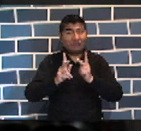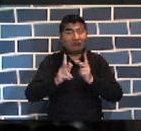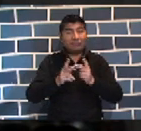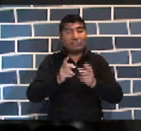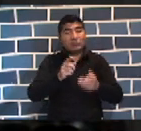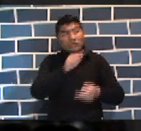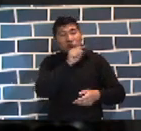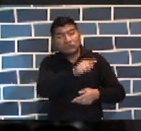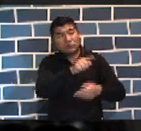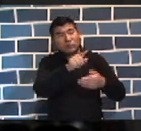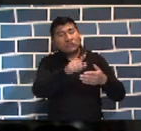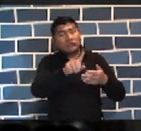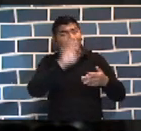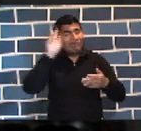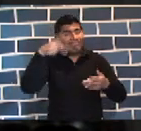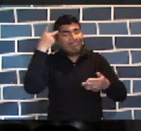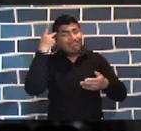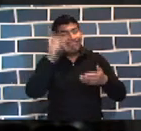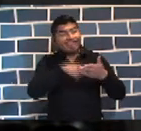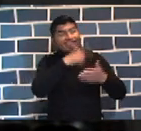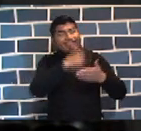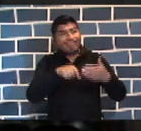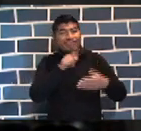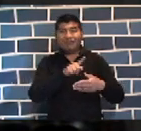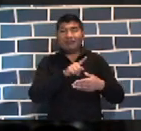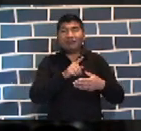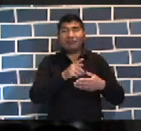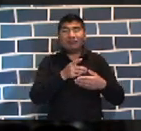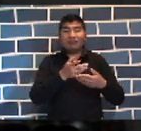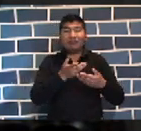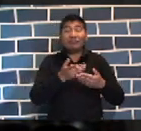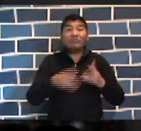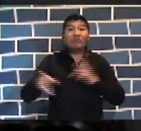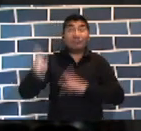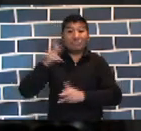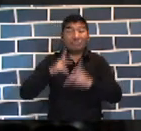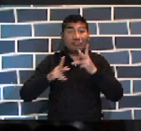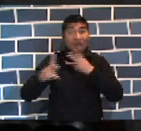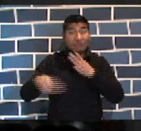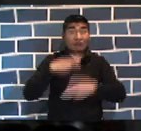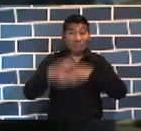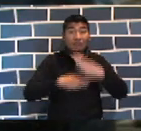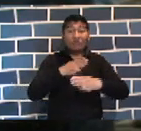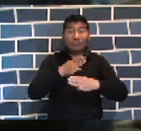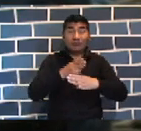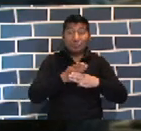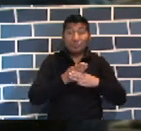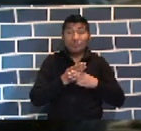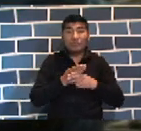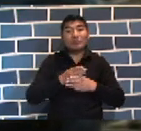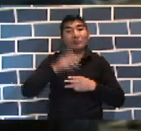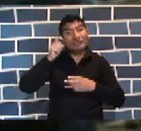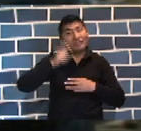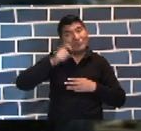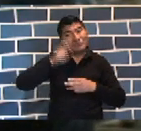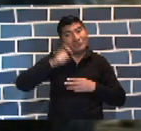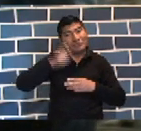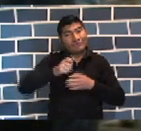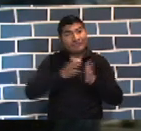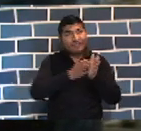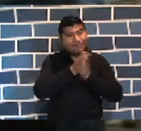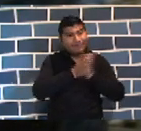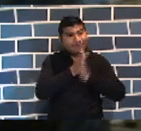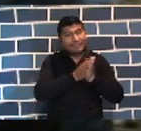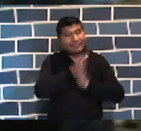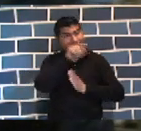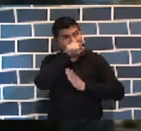de meterse en política. Los laicos especialmente tienen que interesarse por los